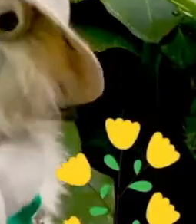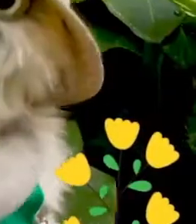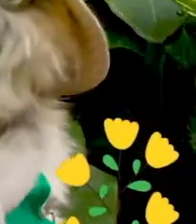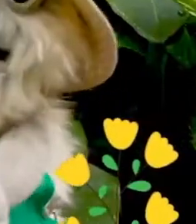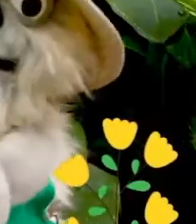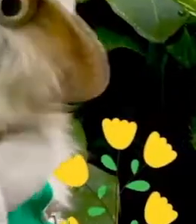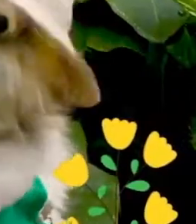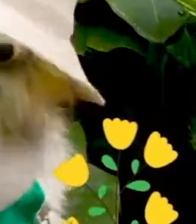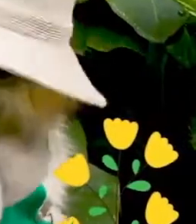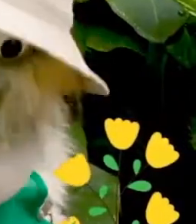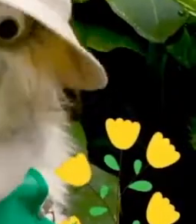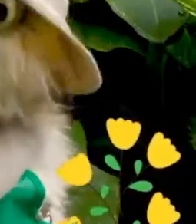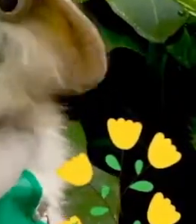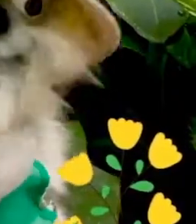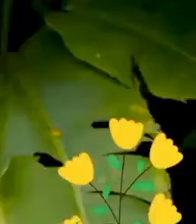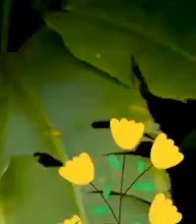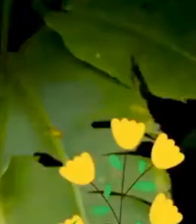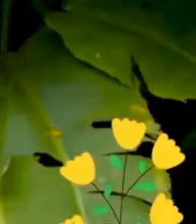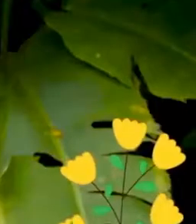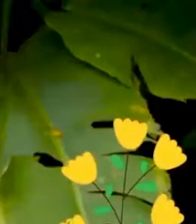Tortas de barro.